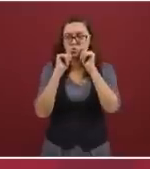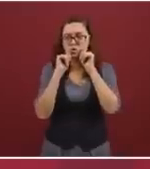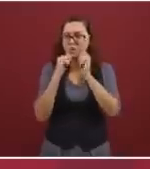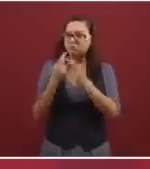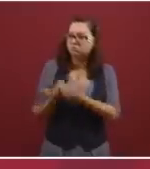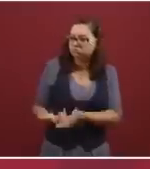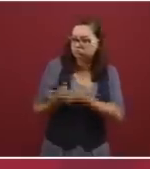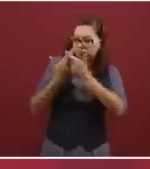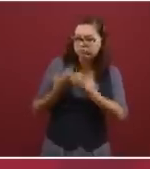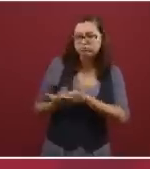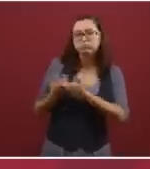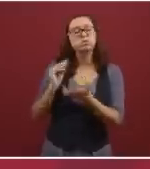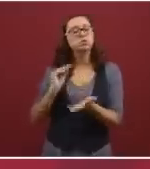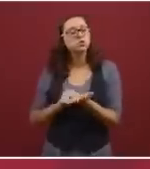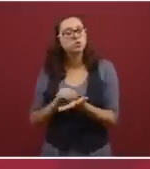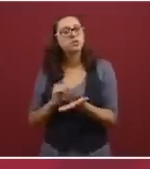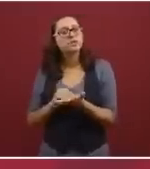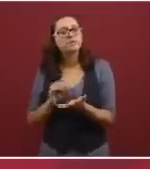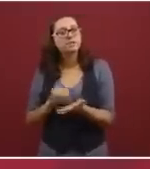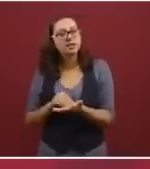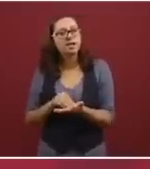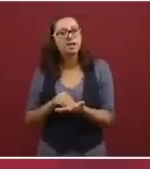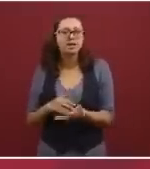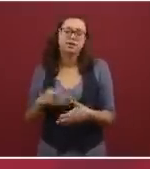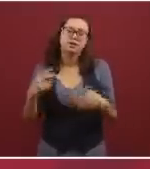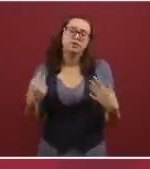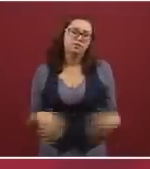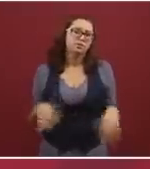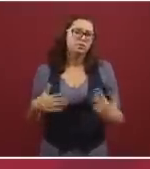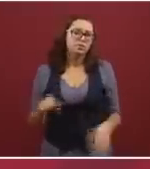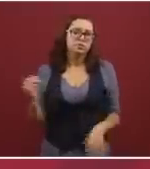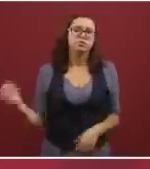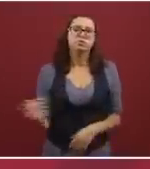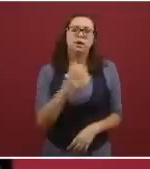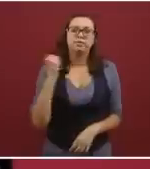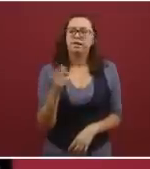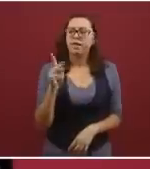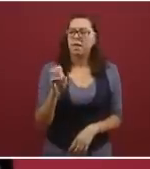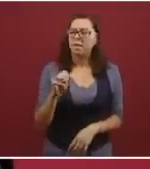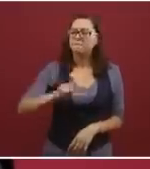hemos podido iniciar el rescate de Pemex.